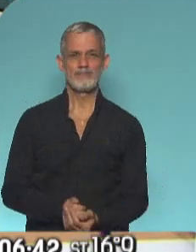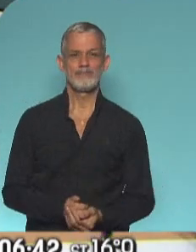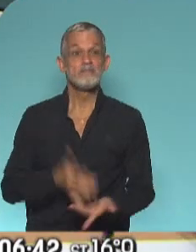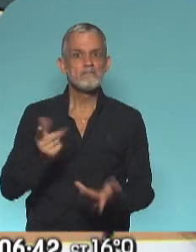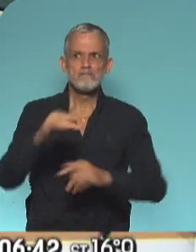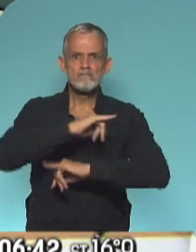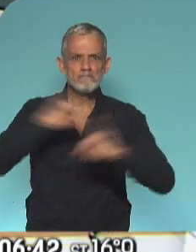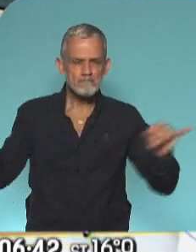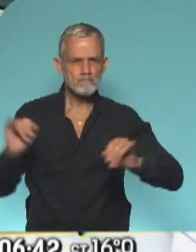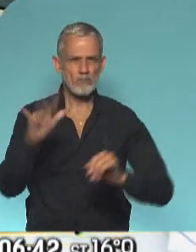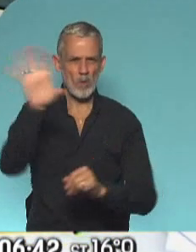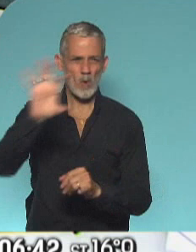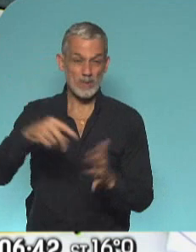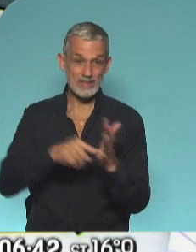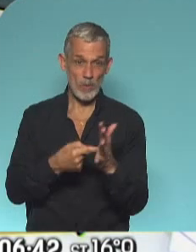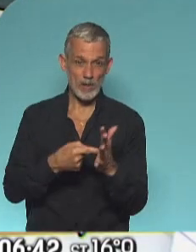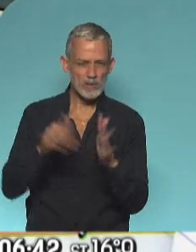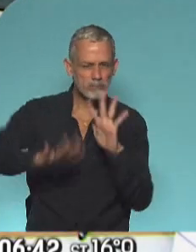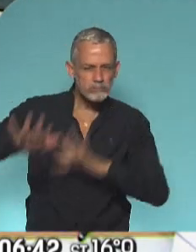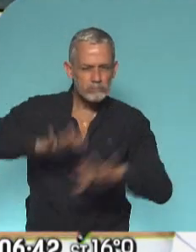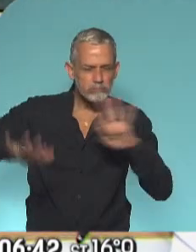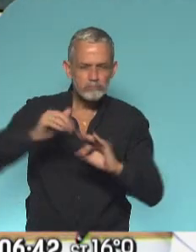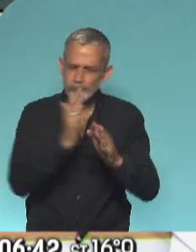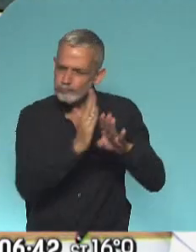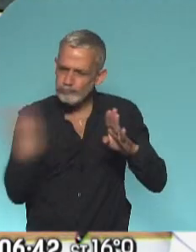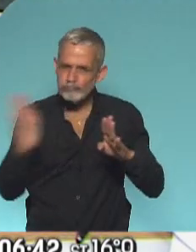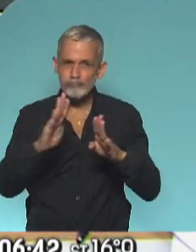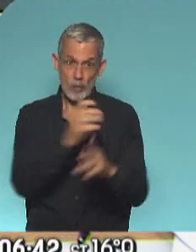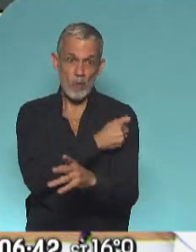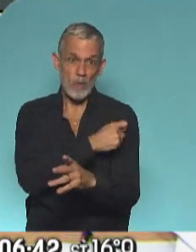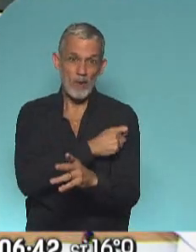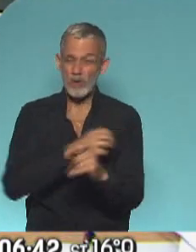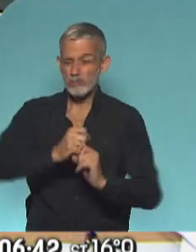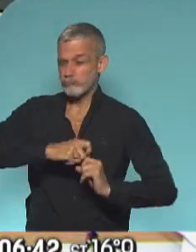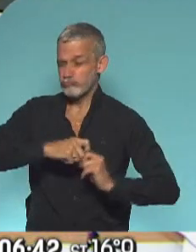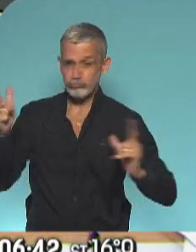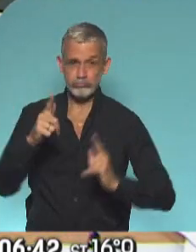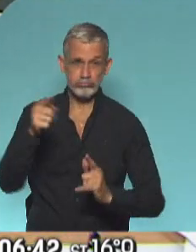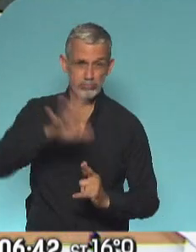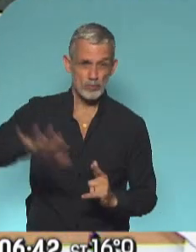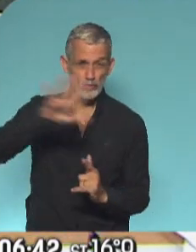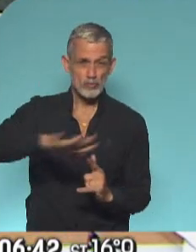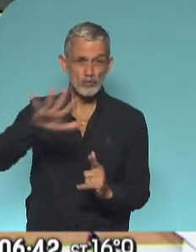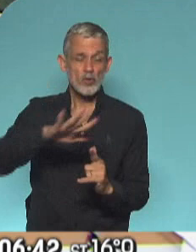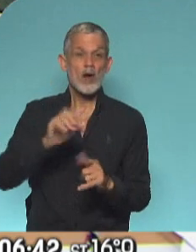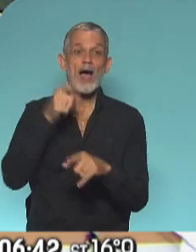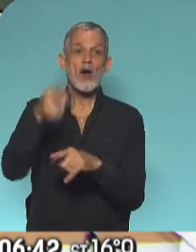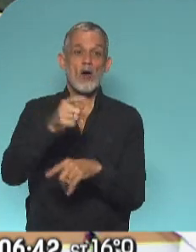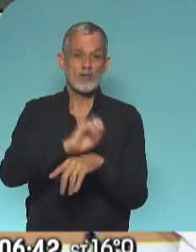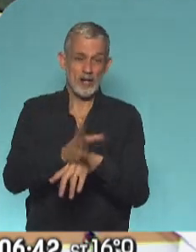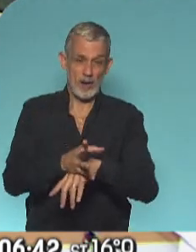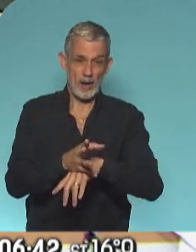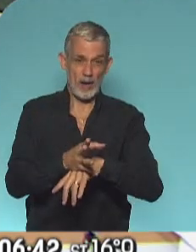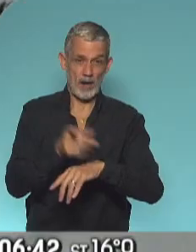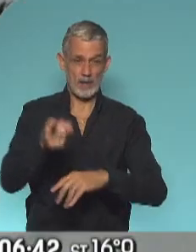de este anuncio, la provincia de Buenos Aires está organizando una vacunación masiva en esa zona del país contra el